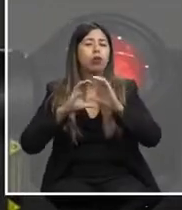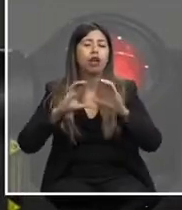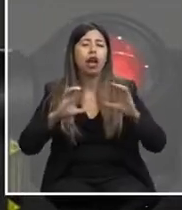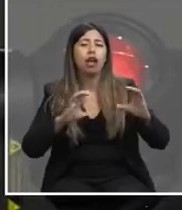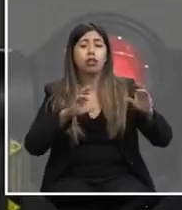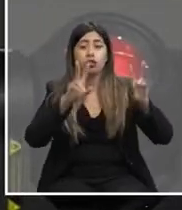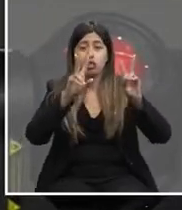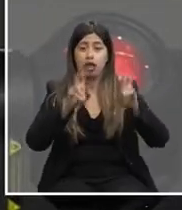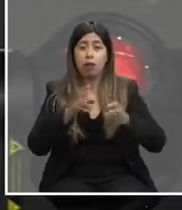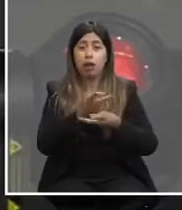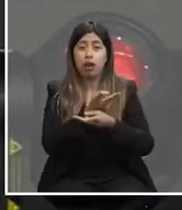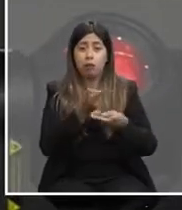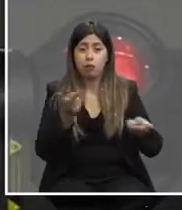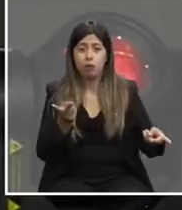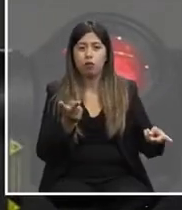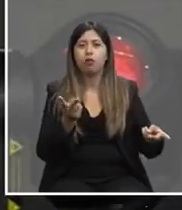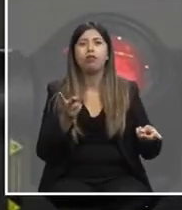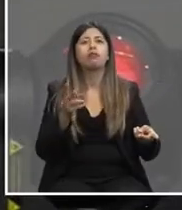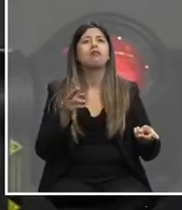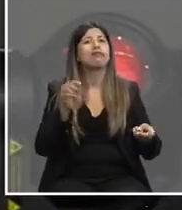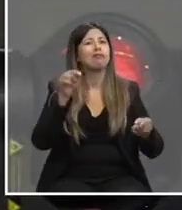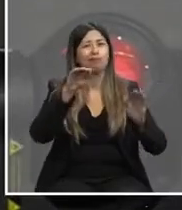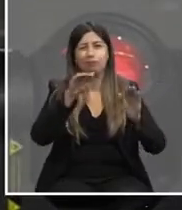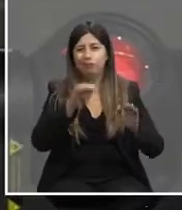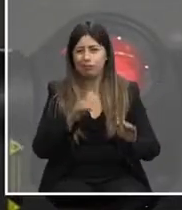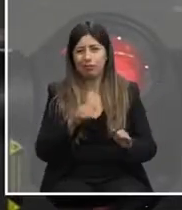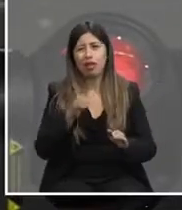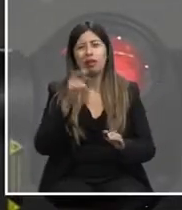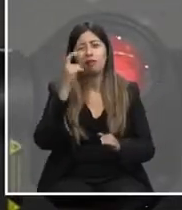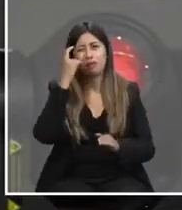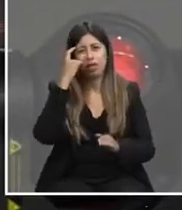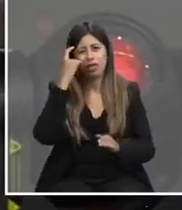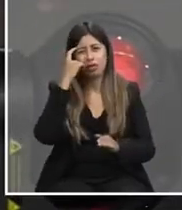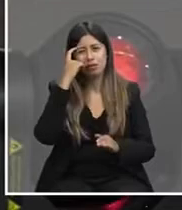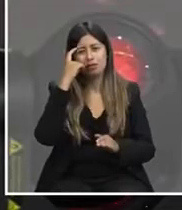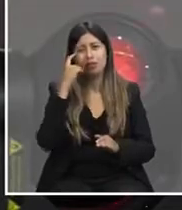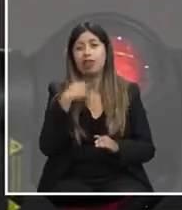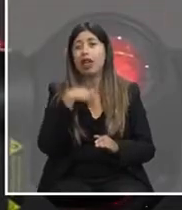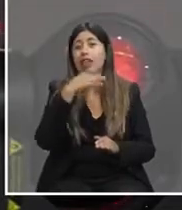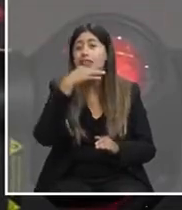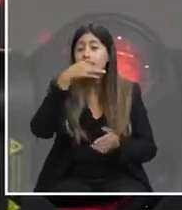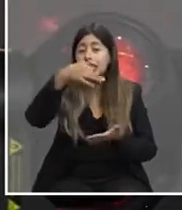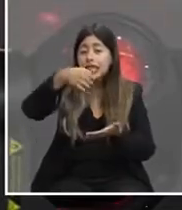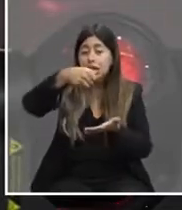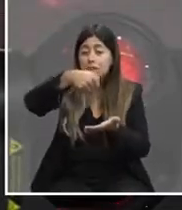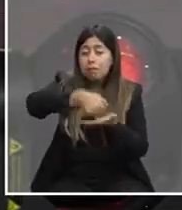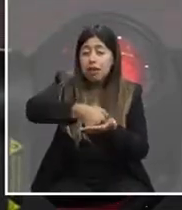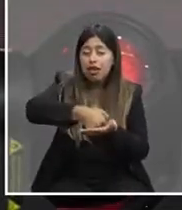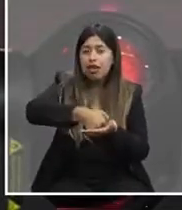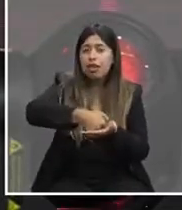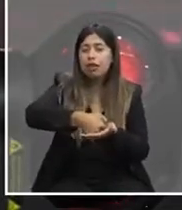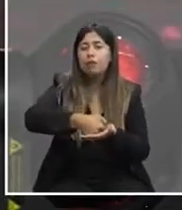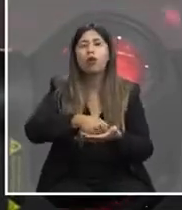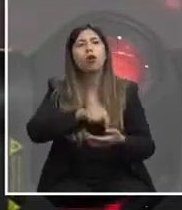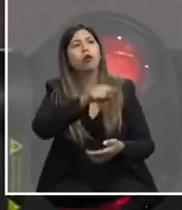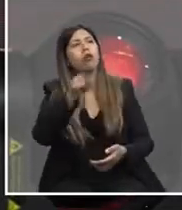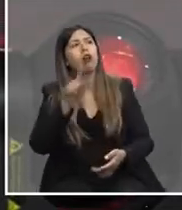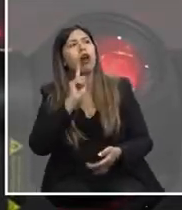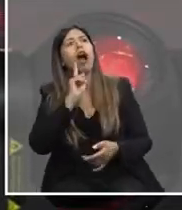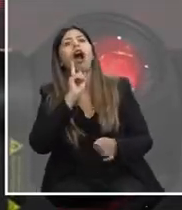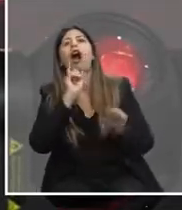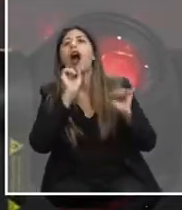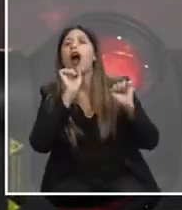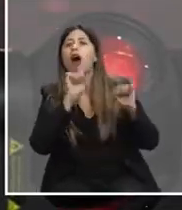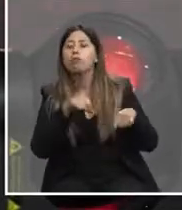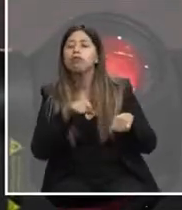que capitaliza un poco en esa misma lógica. Se te dice lo mínimo necesario. ¿Y por qué no más? Que es